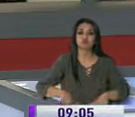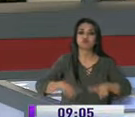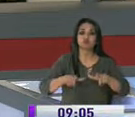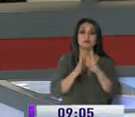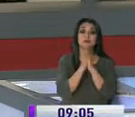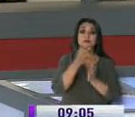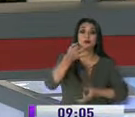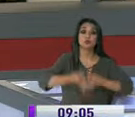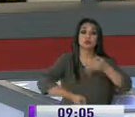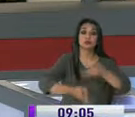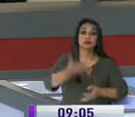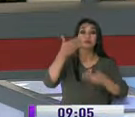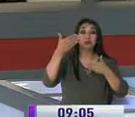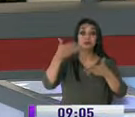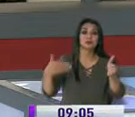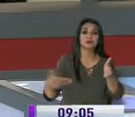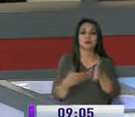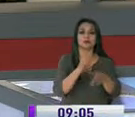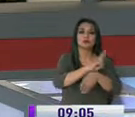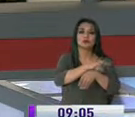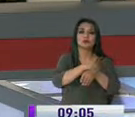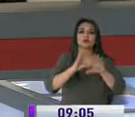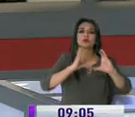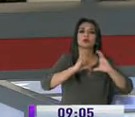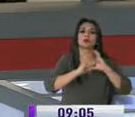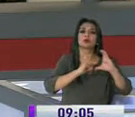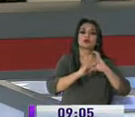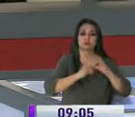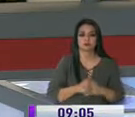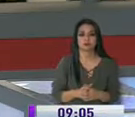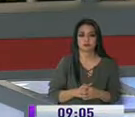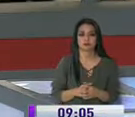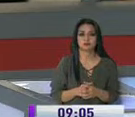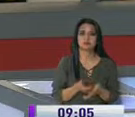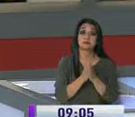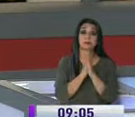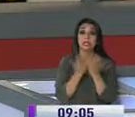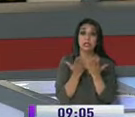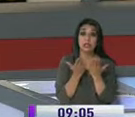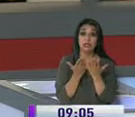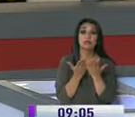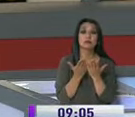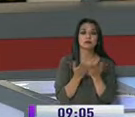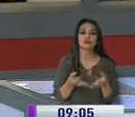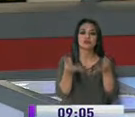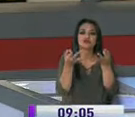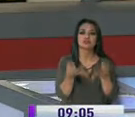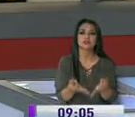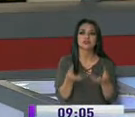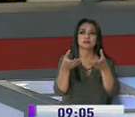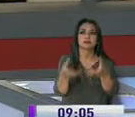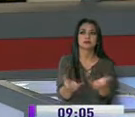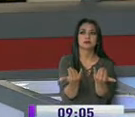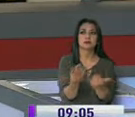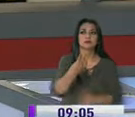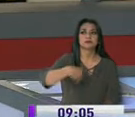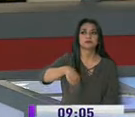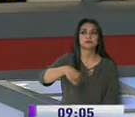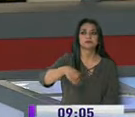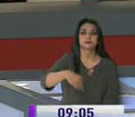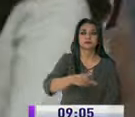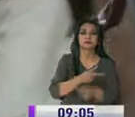político contra el superintendente de comunicación, Carlos Ochoa. El pedido será presentado de manera oficial hoy miércoles ante